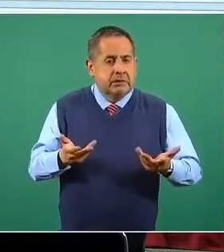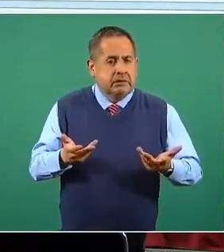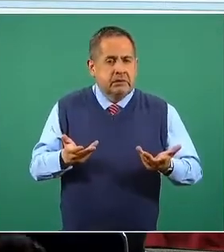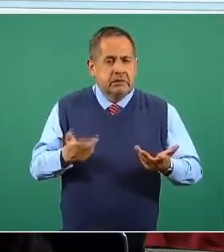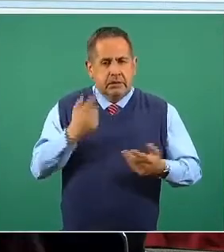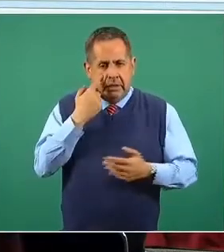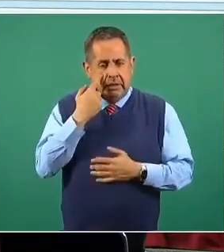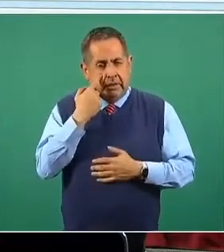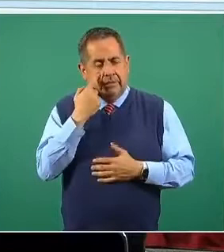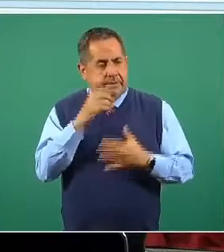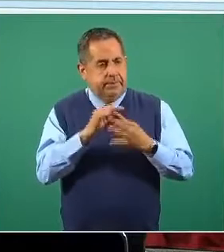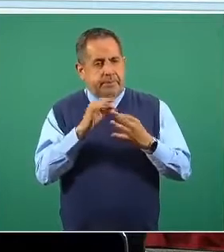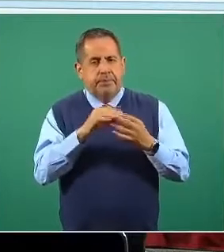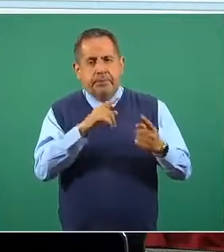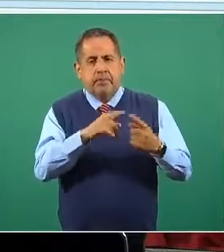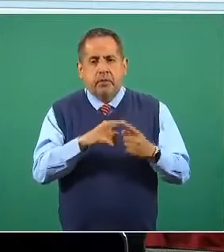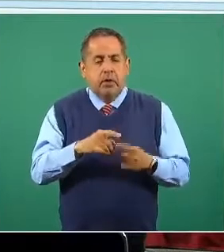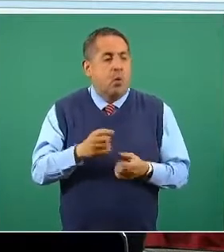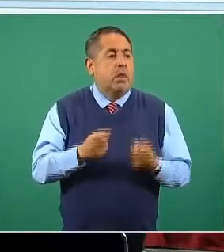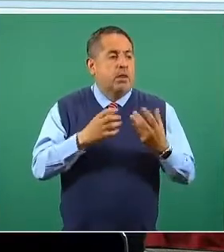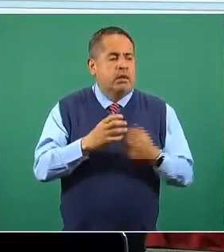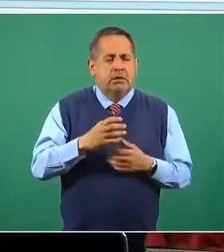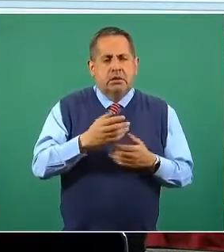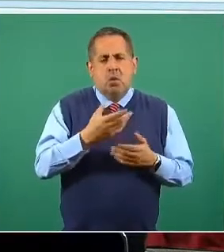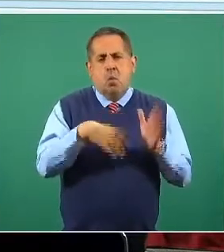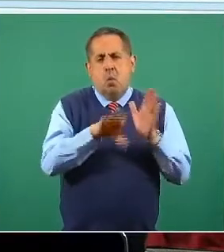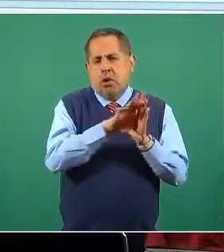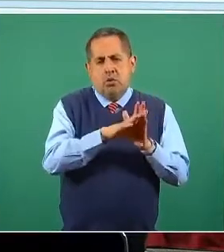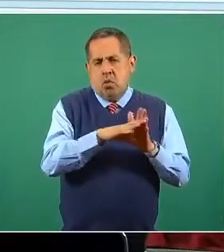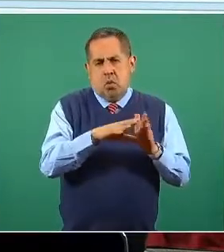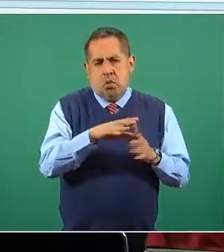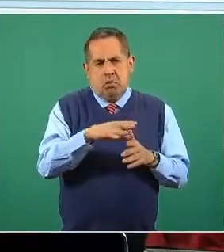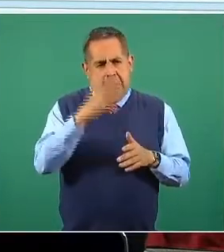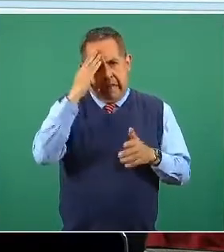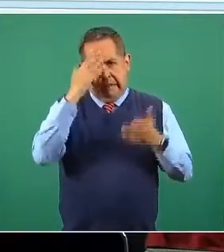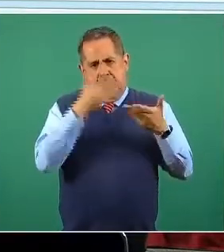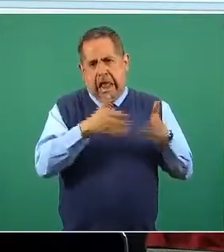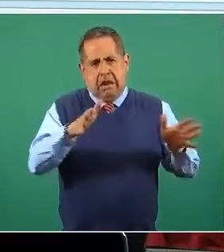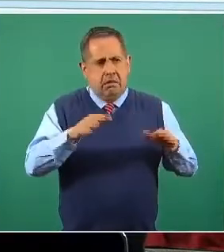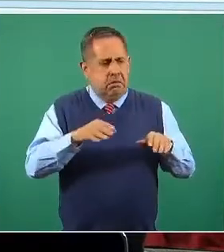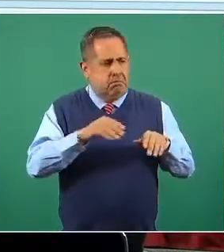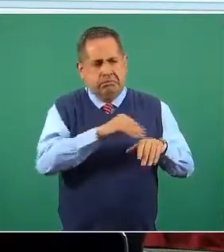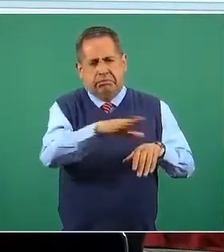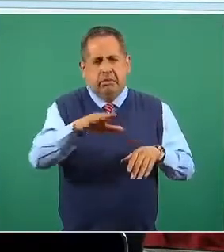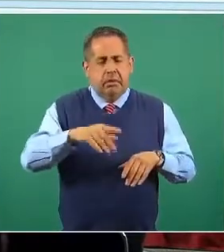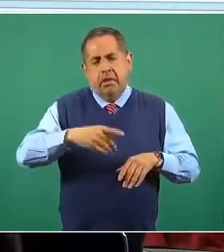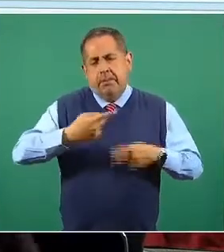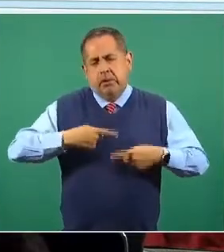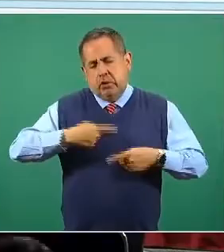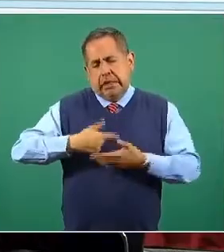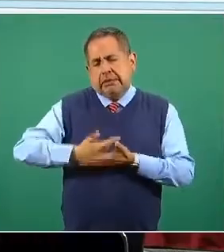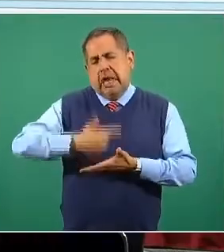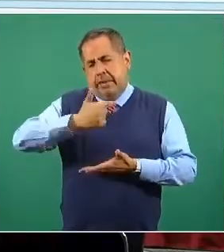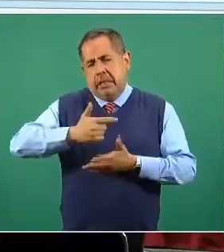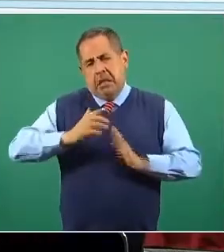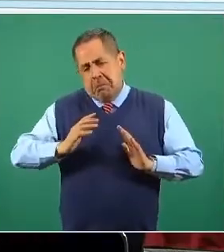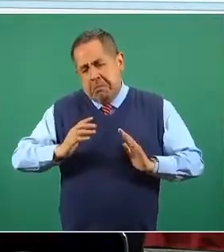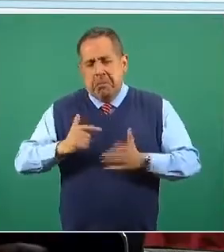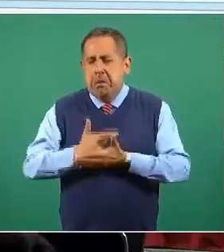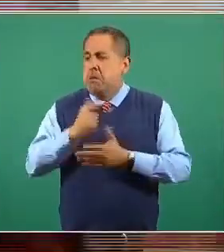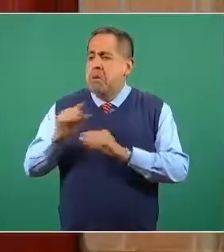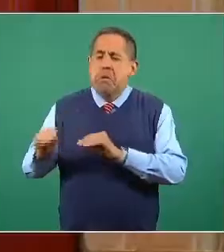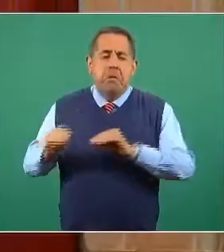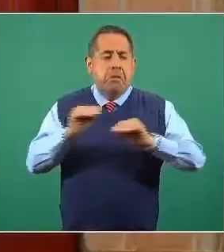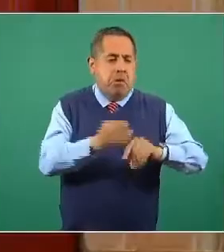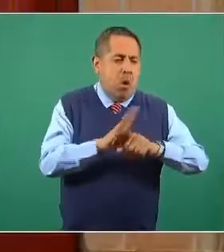la referente a las camas generales, recordando que estas se utilizan para los pacientes graves, aquellos que desarrollan COVID grave,